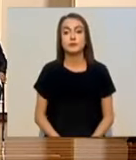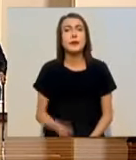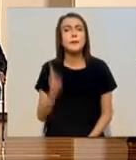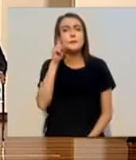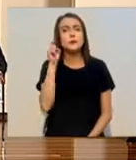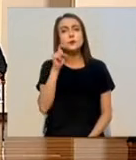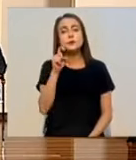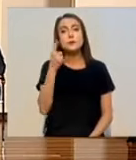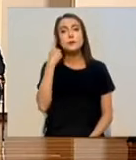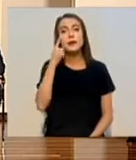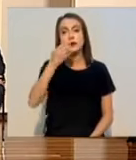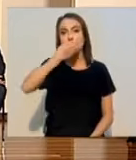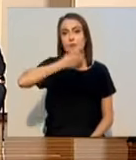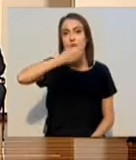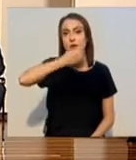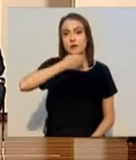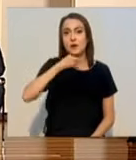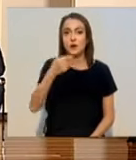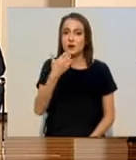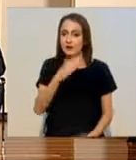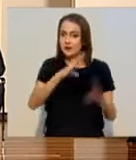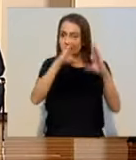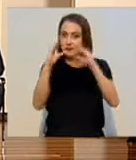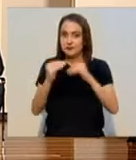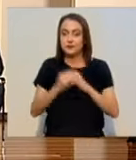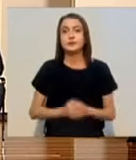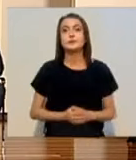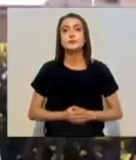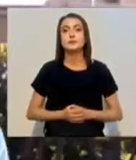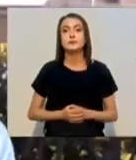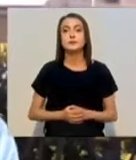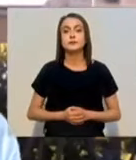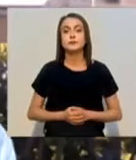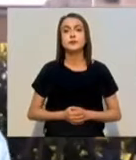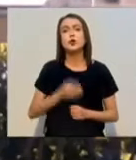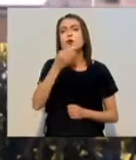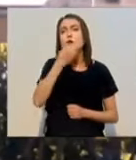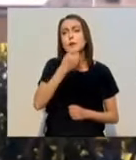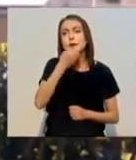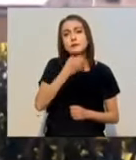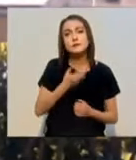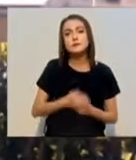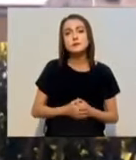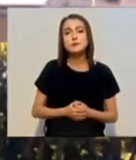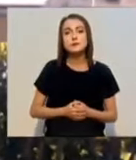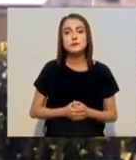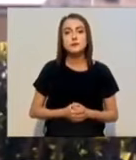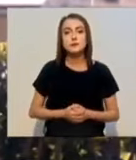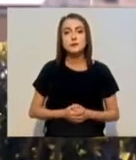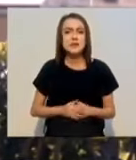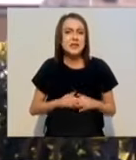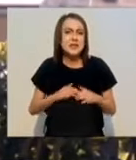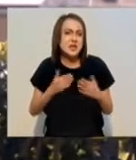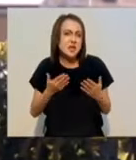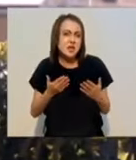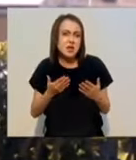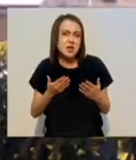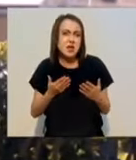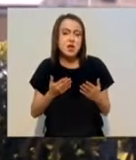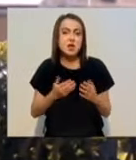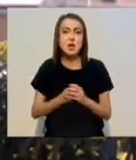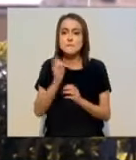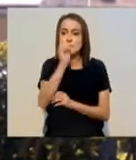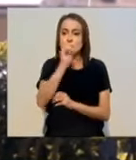Consulta para don Román. Buenas tardes. Don Román, ¿con qué tasa de